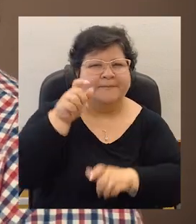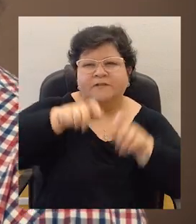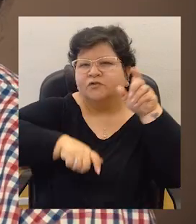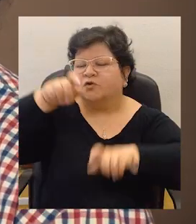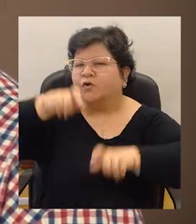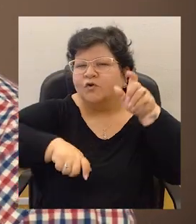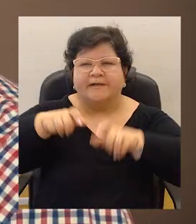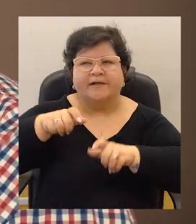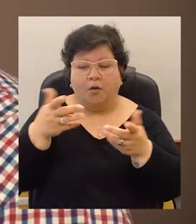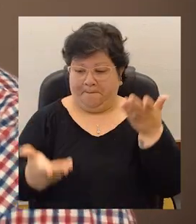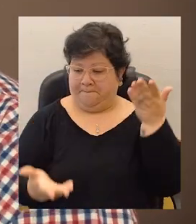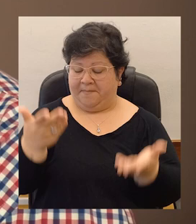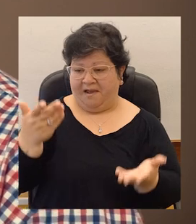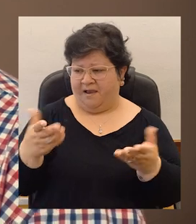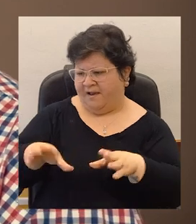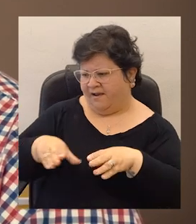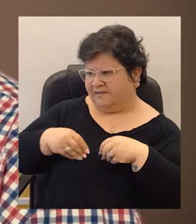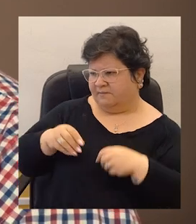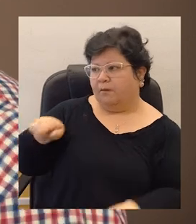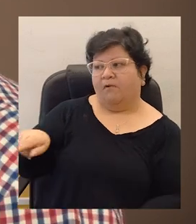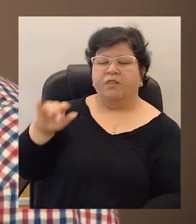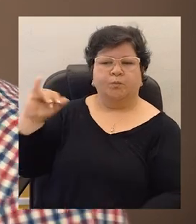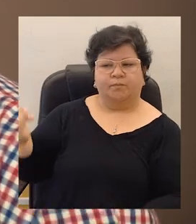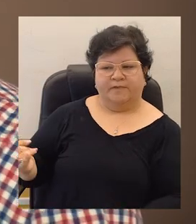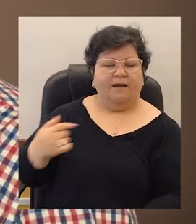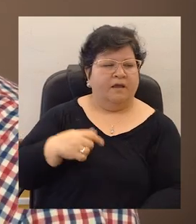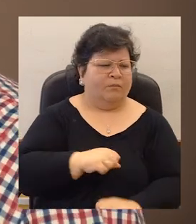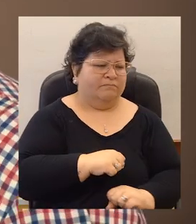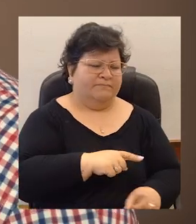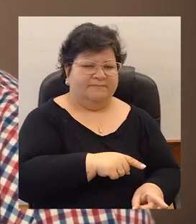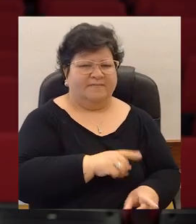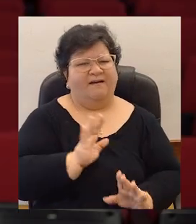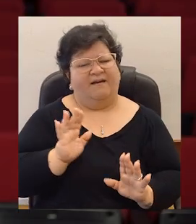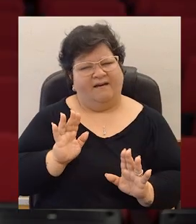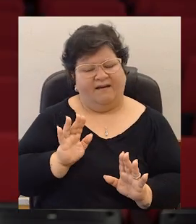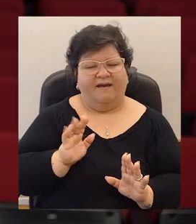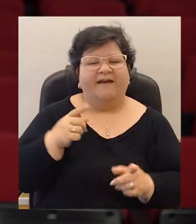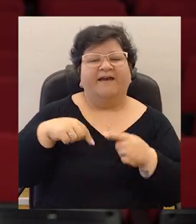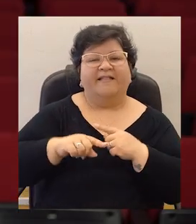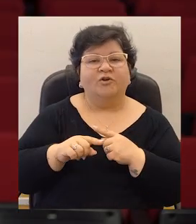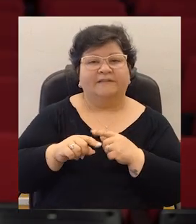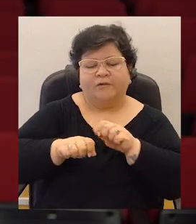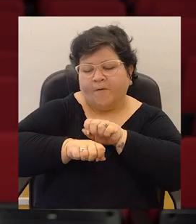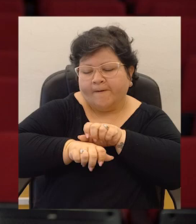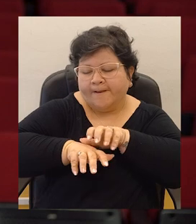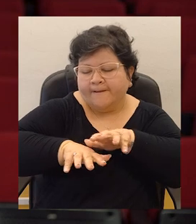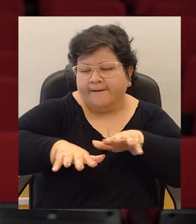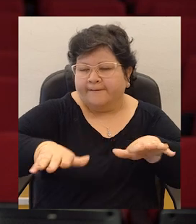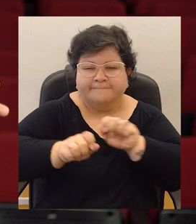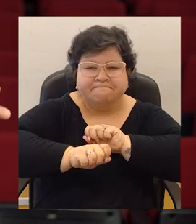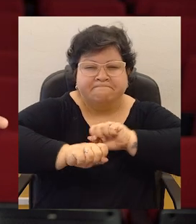canon y te aceptan o te acepta por ejemplo en redes a partir de ese canon eso puede perfectamente aprovecharse